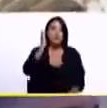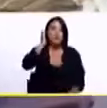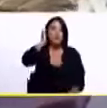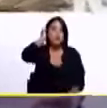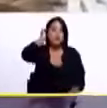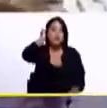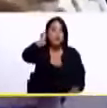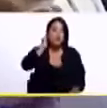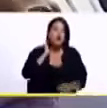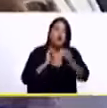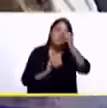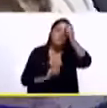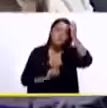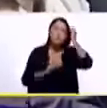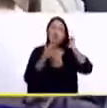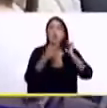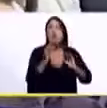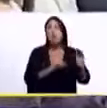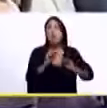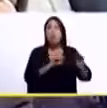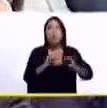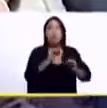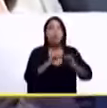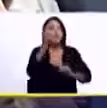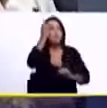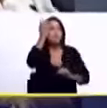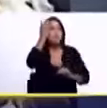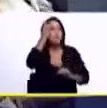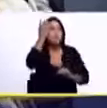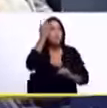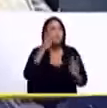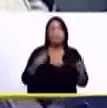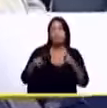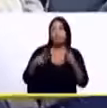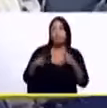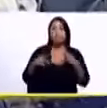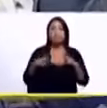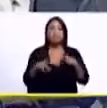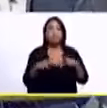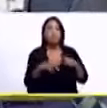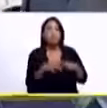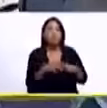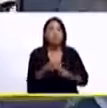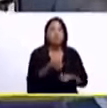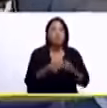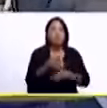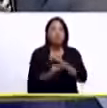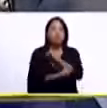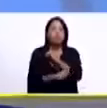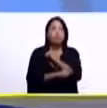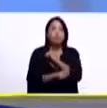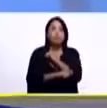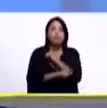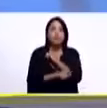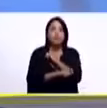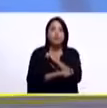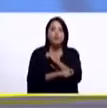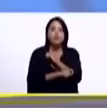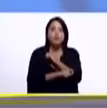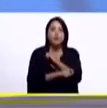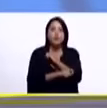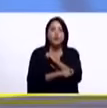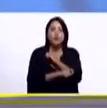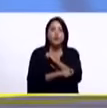No se trata de maquillar el crecimiento y el desarrollo con cifras abultadas y fraudulentas, porque